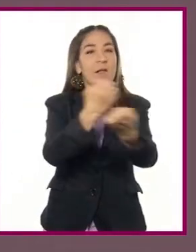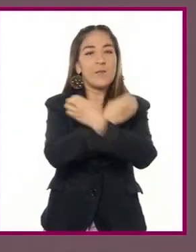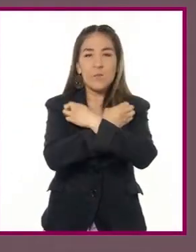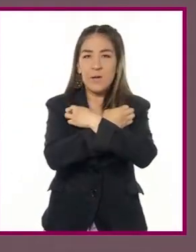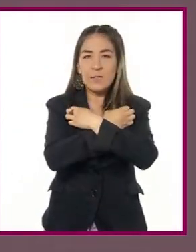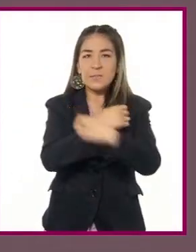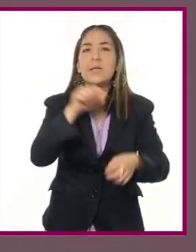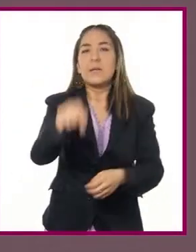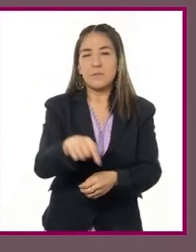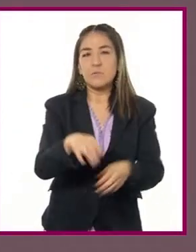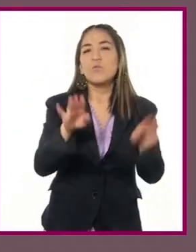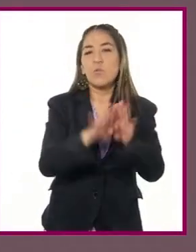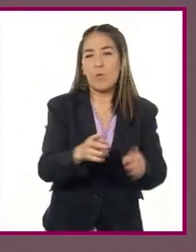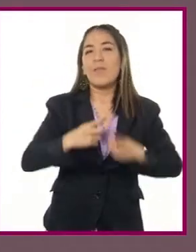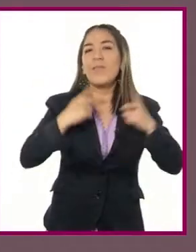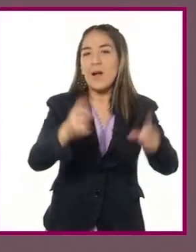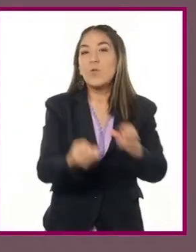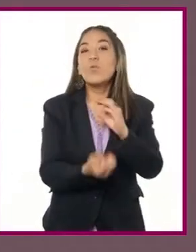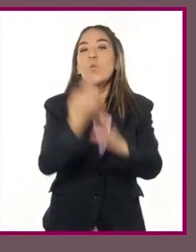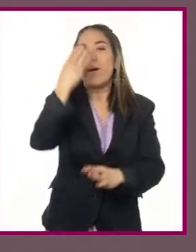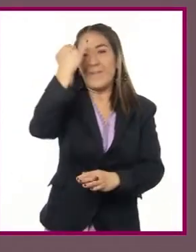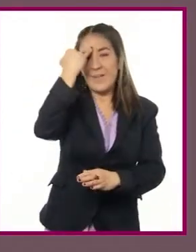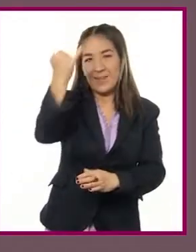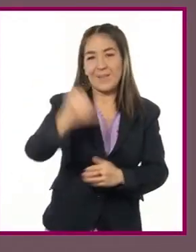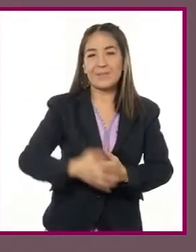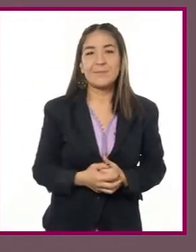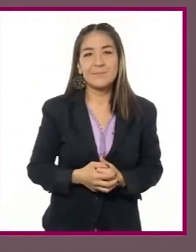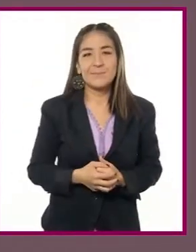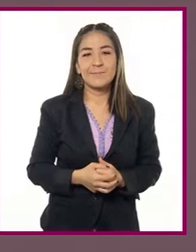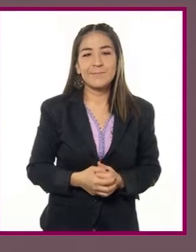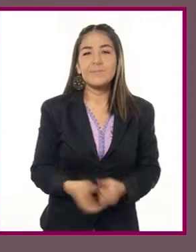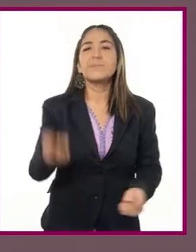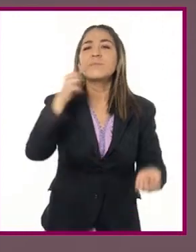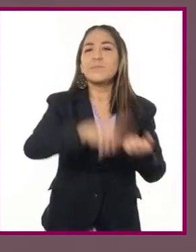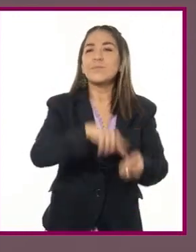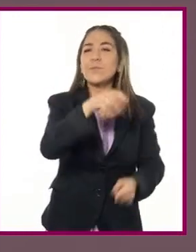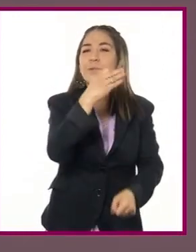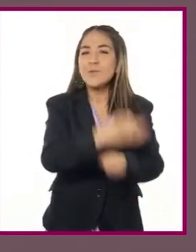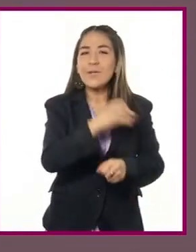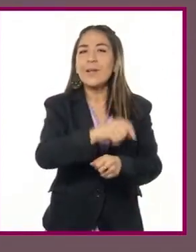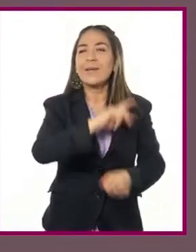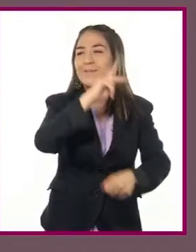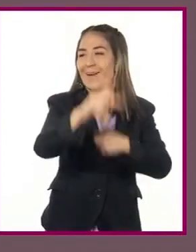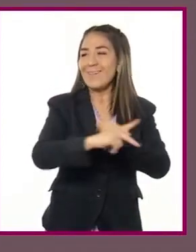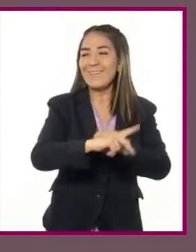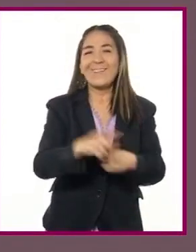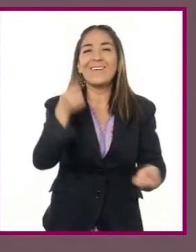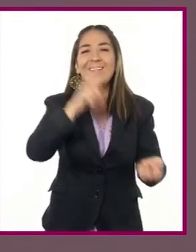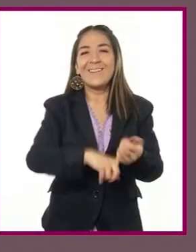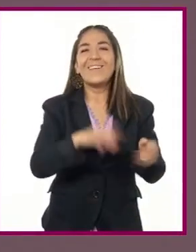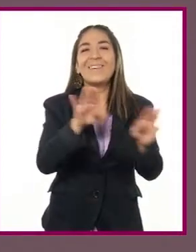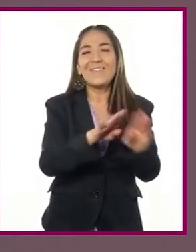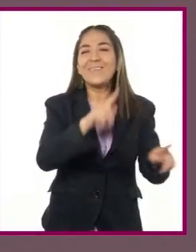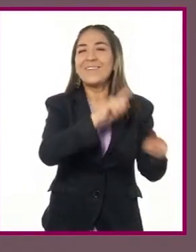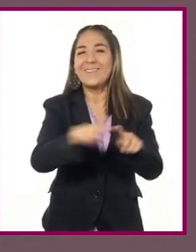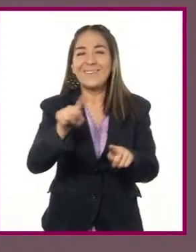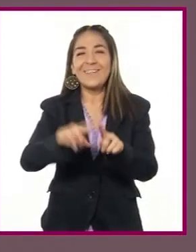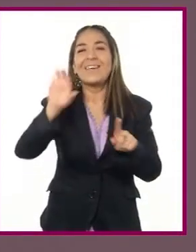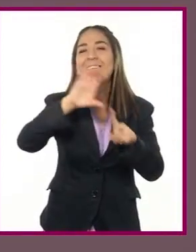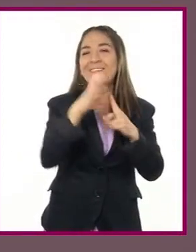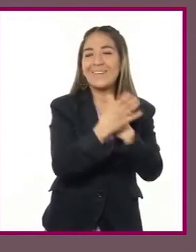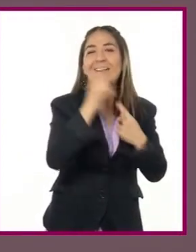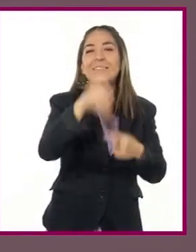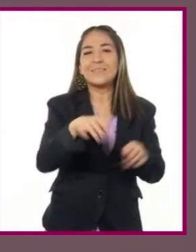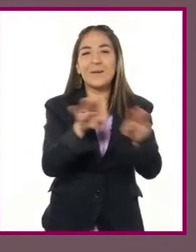la comunidad de ideas. El día que en nuestro país todos los colegios, sin excepción alguna, abran